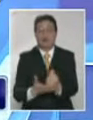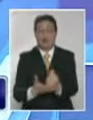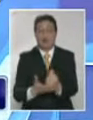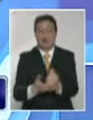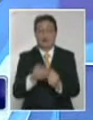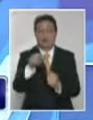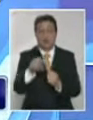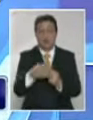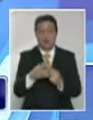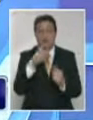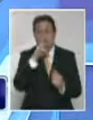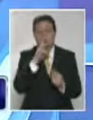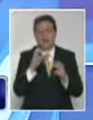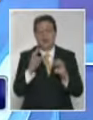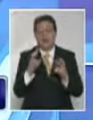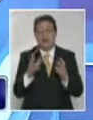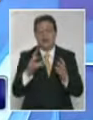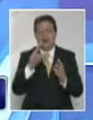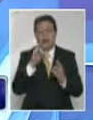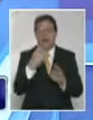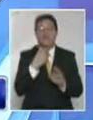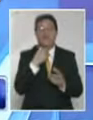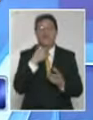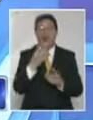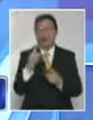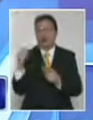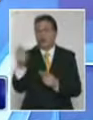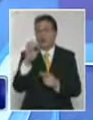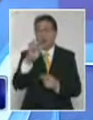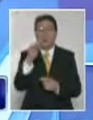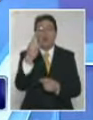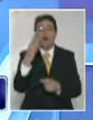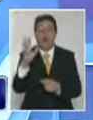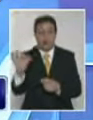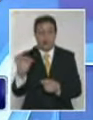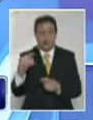era darle, ser la voz de los que no tienen voz, ser